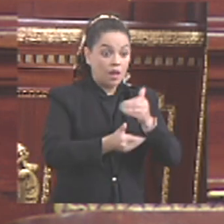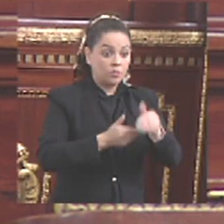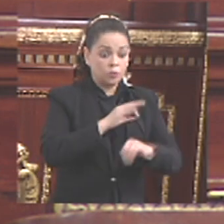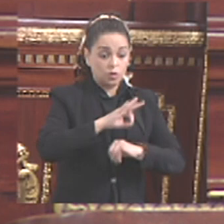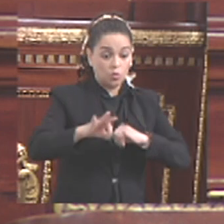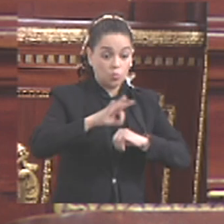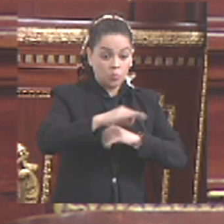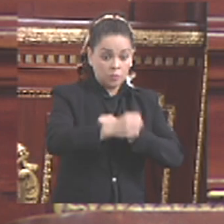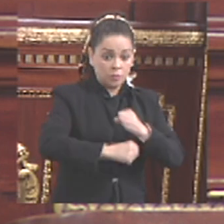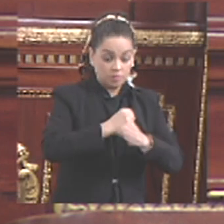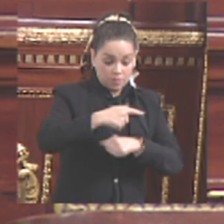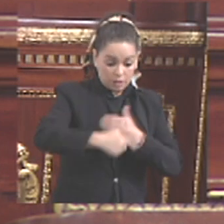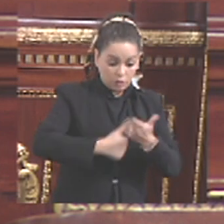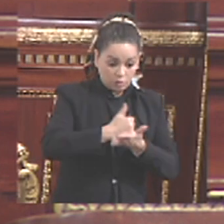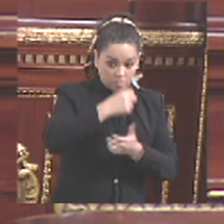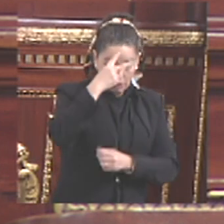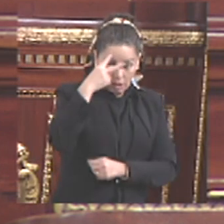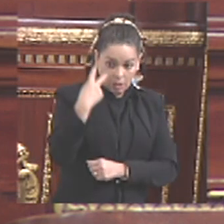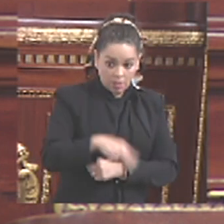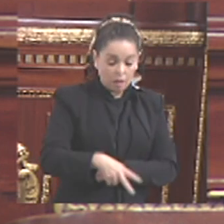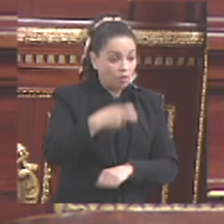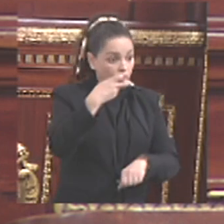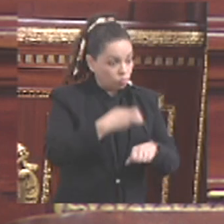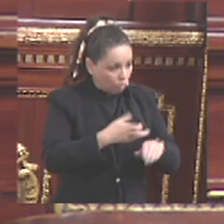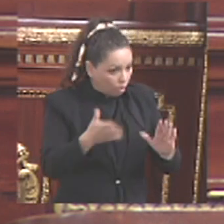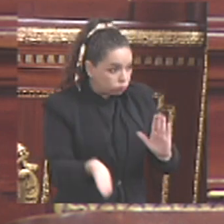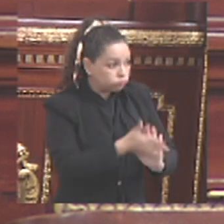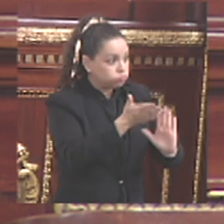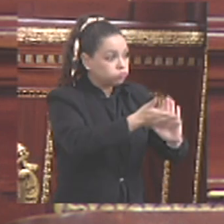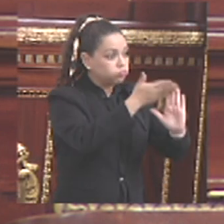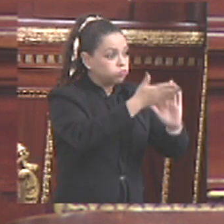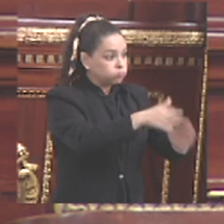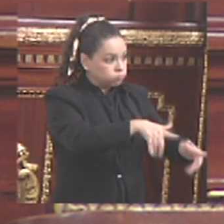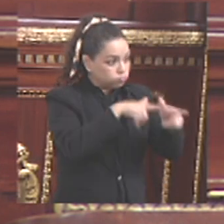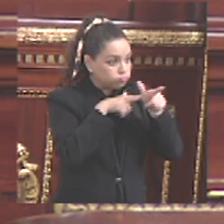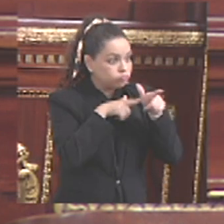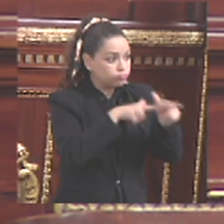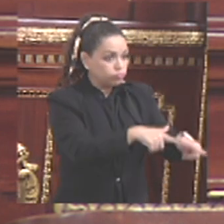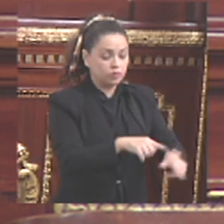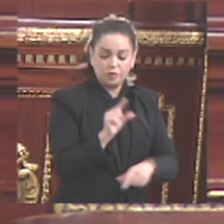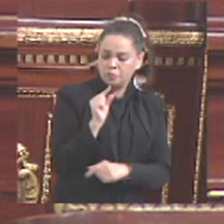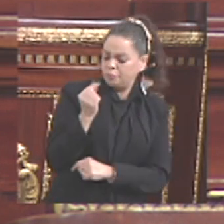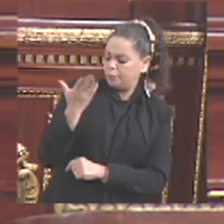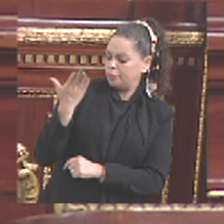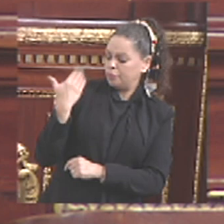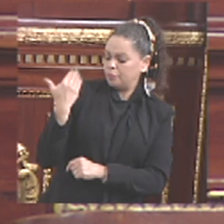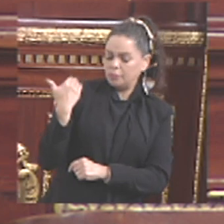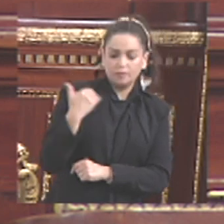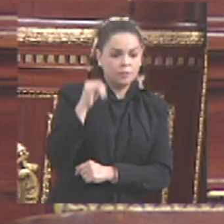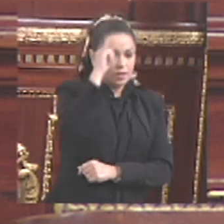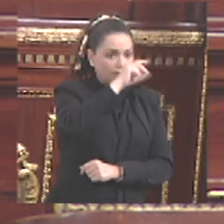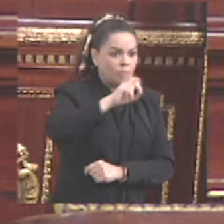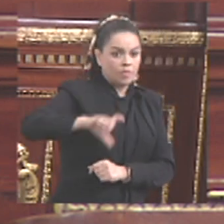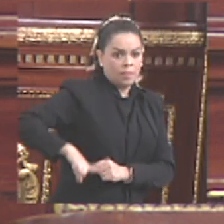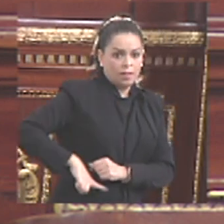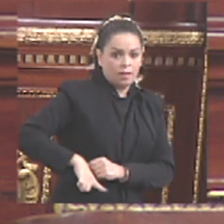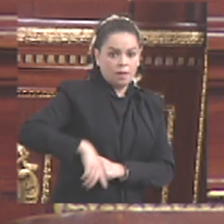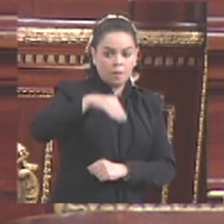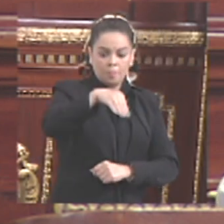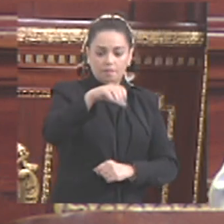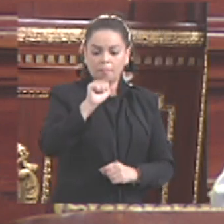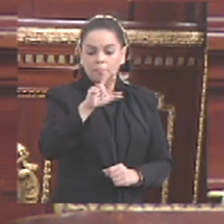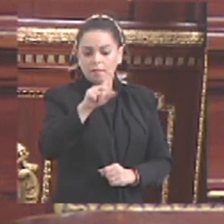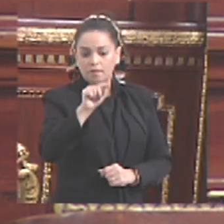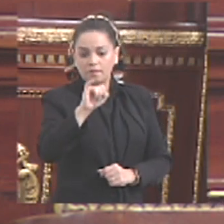años en la Ciudad de México, pues en fechas recientes el jefe de gobierno, Martí Batres, informó que